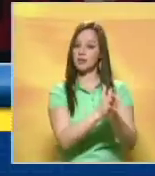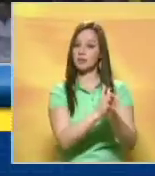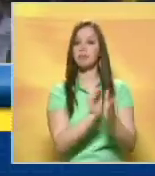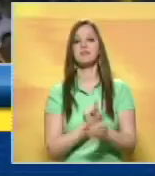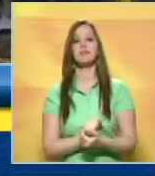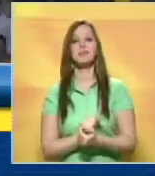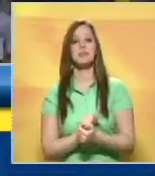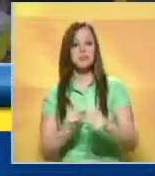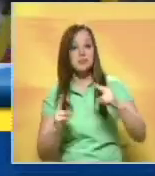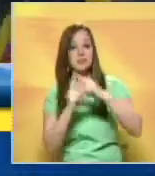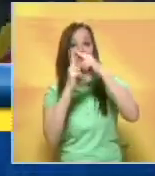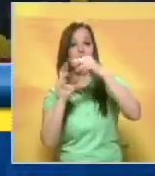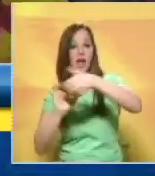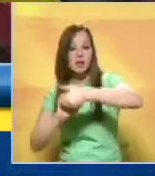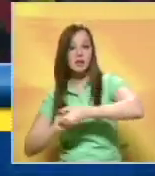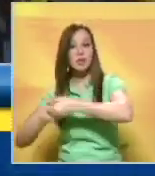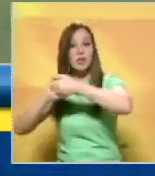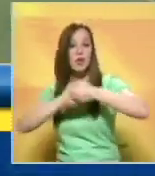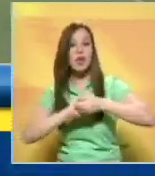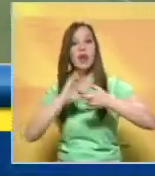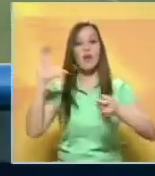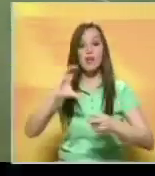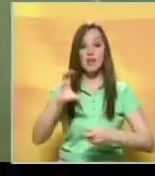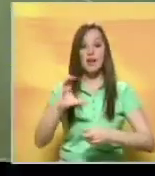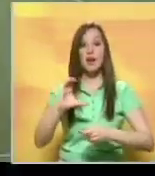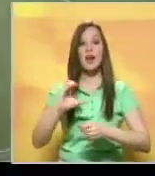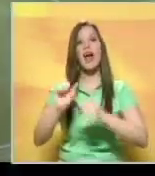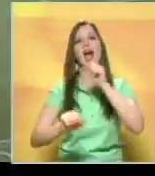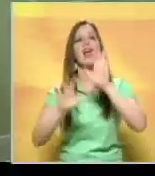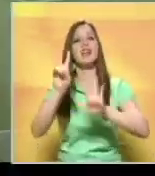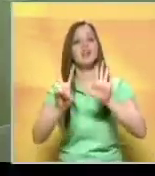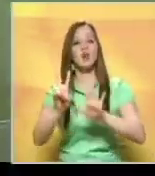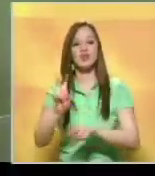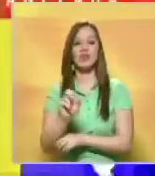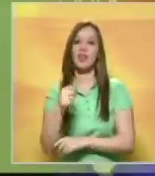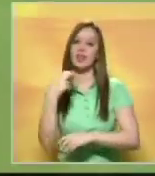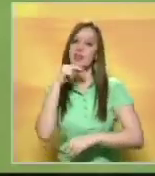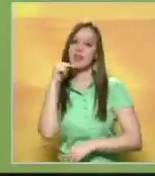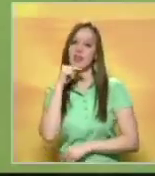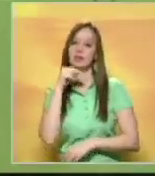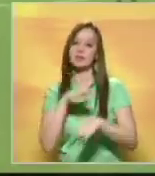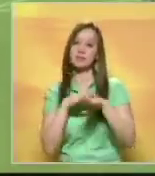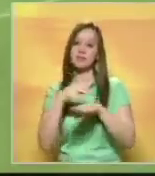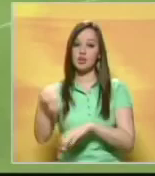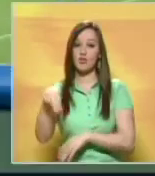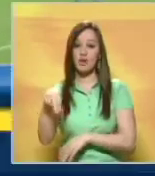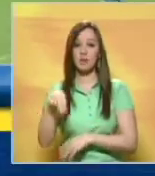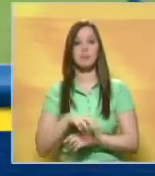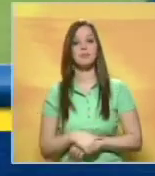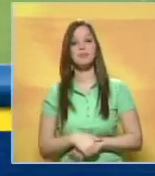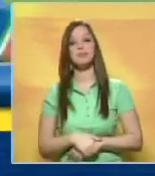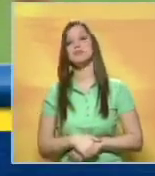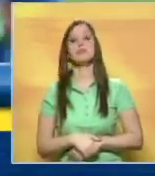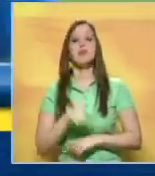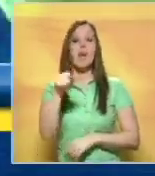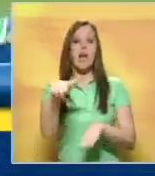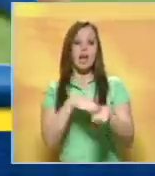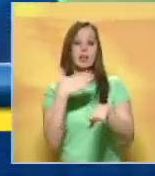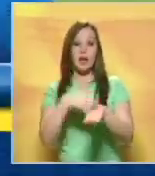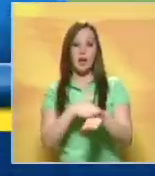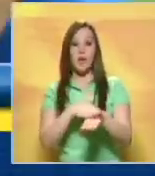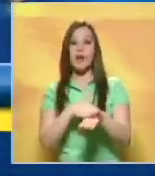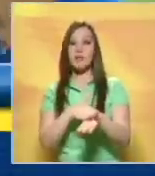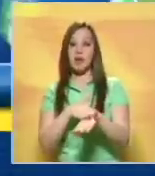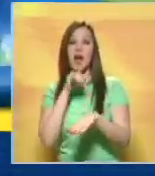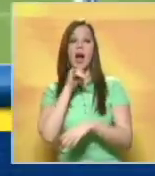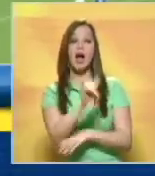entre Trujillanos y Caracas Fútbol Club se disputará el 12 de noviembre. Este jueves la Federación Italiana de Fútbol anunció